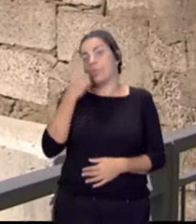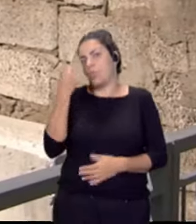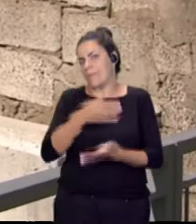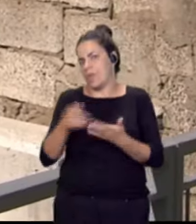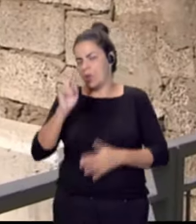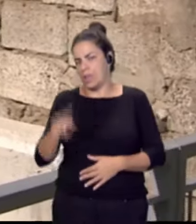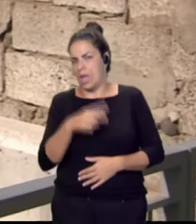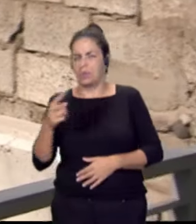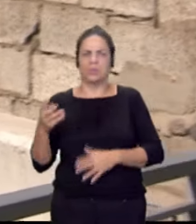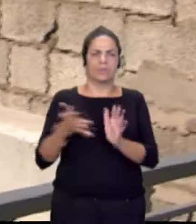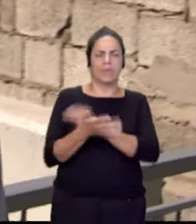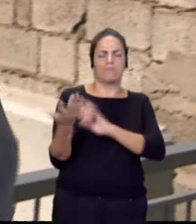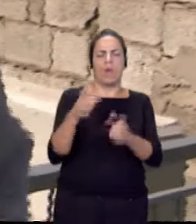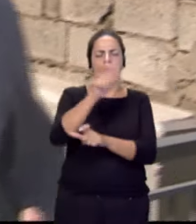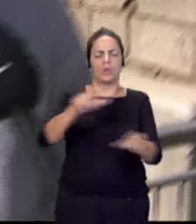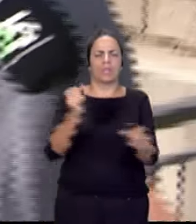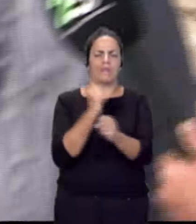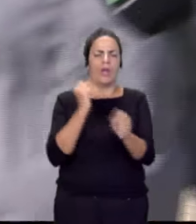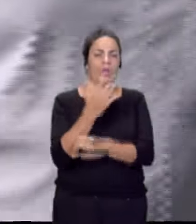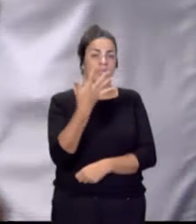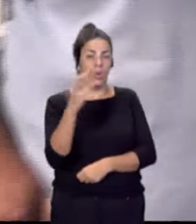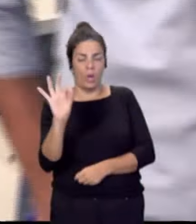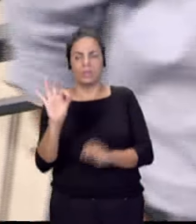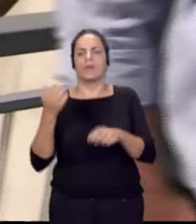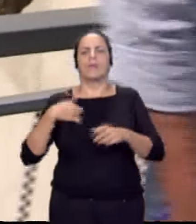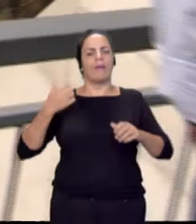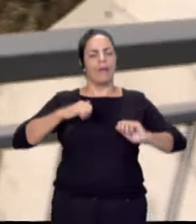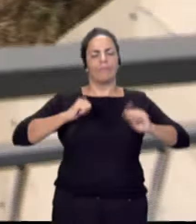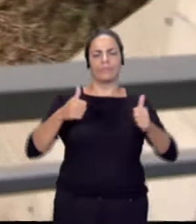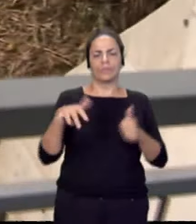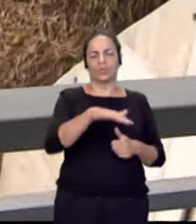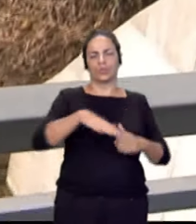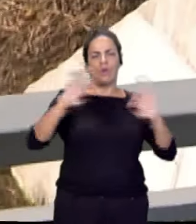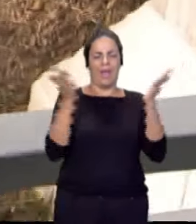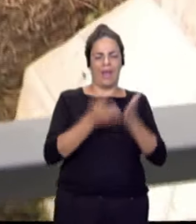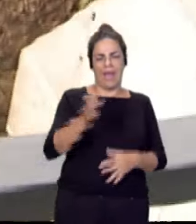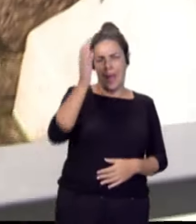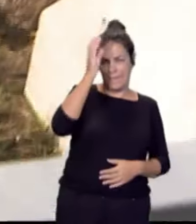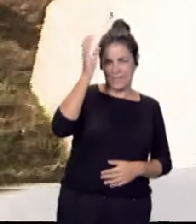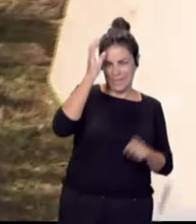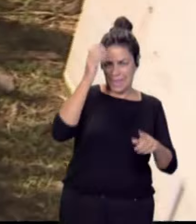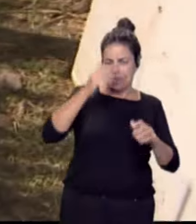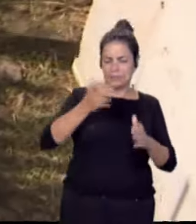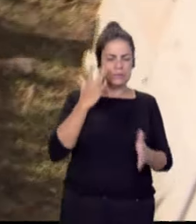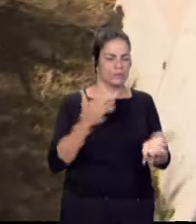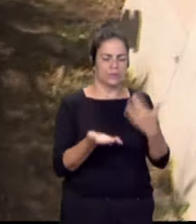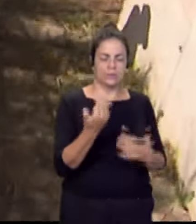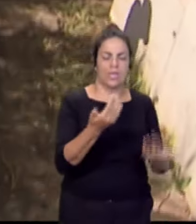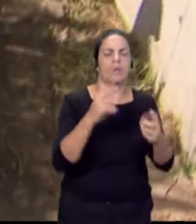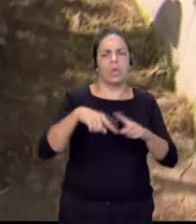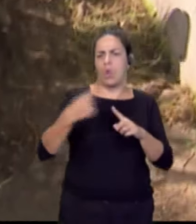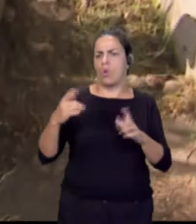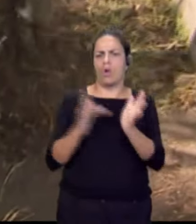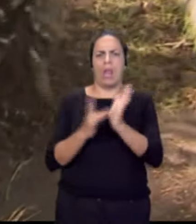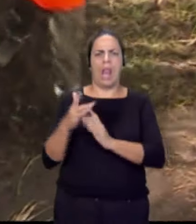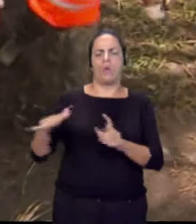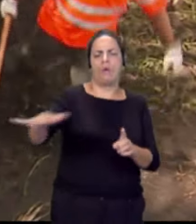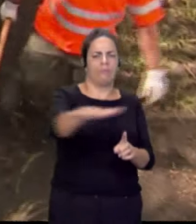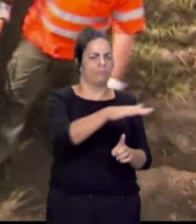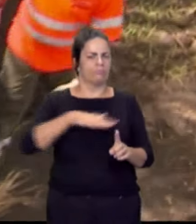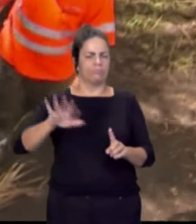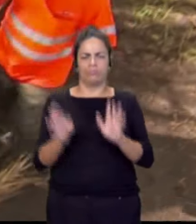en torno a unos 50 trabajadores, que han empezado por la zona del Valle de Las Mercedes, pero que, como decías antes, continuarán por el resto del municipio para